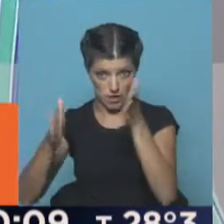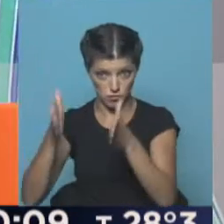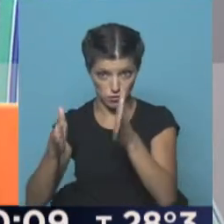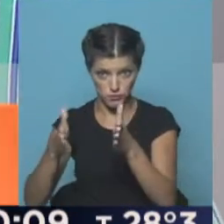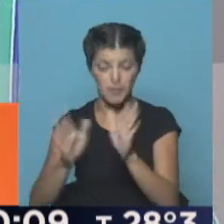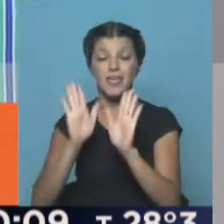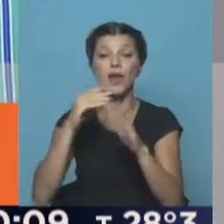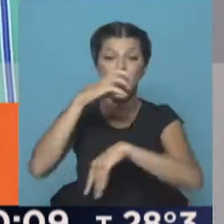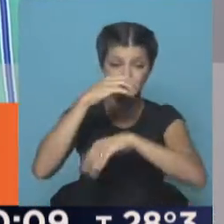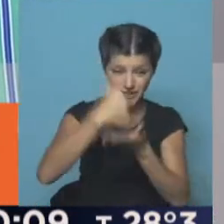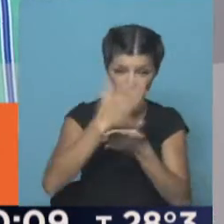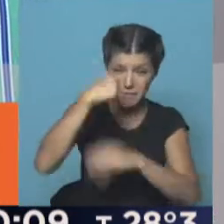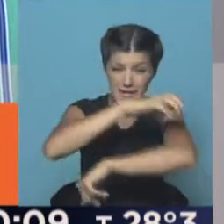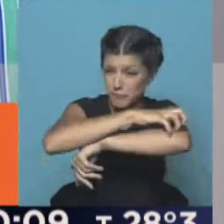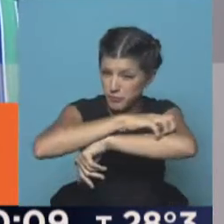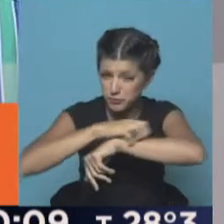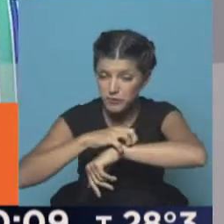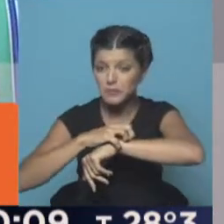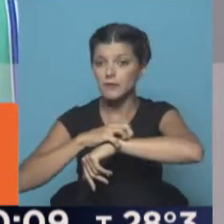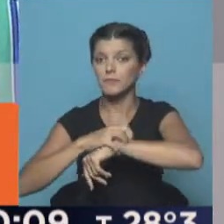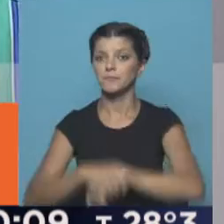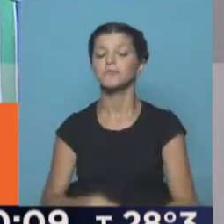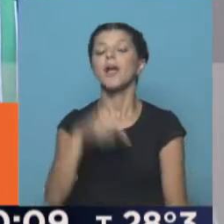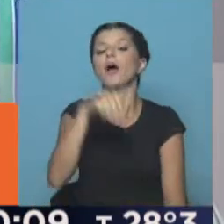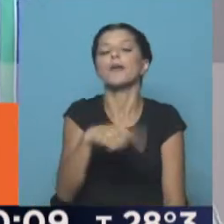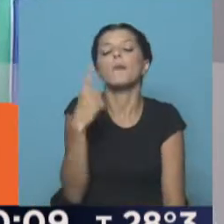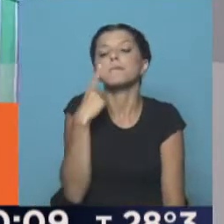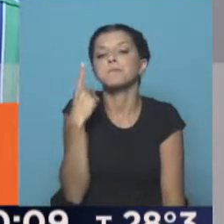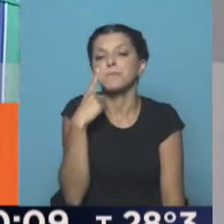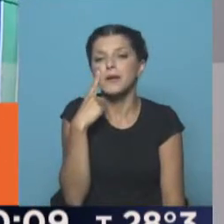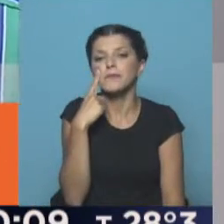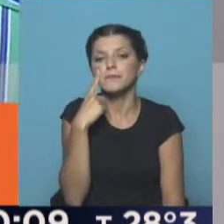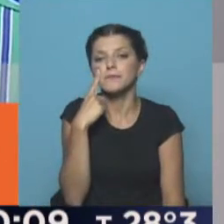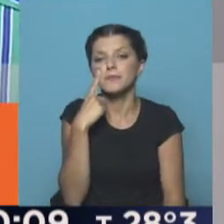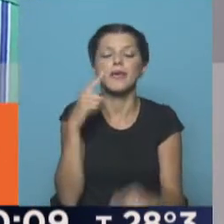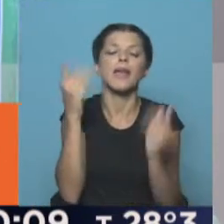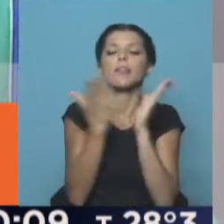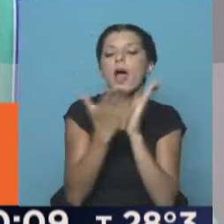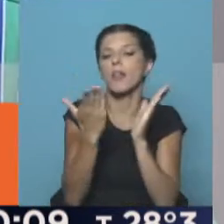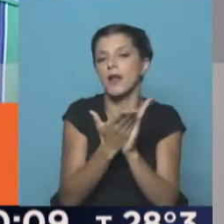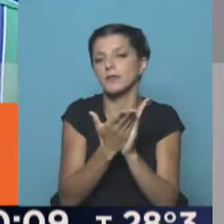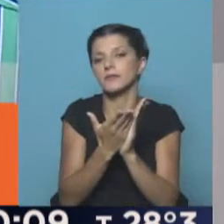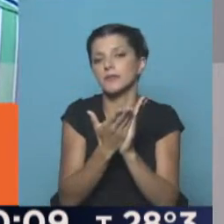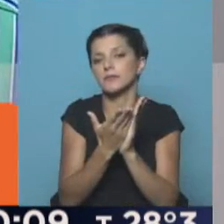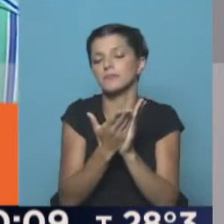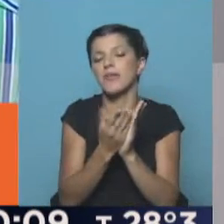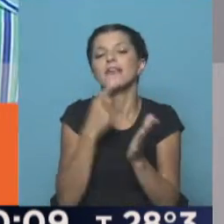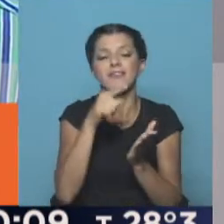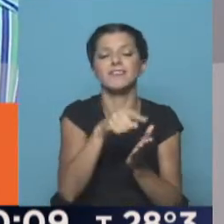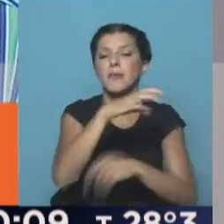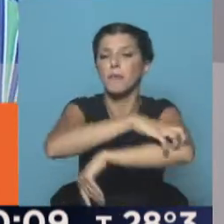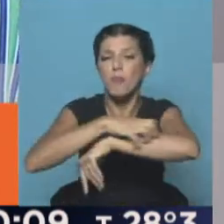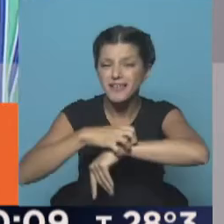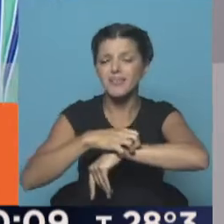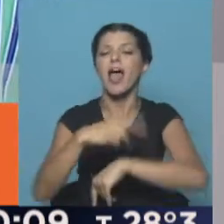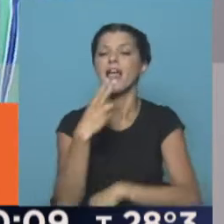sectores más bajos están entrando en lo que se llama en la doctrina en el análisis teórico se llama pobreza energética